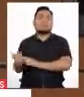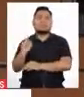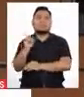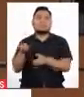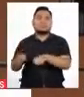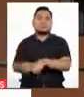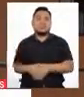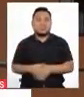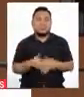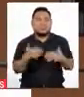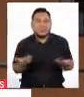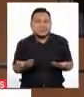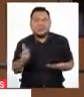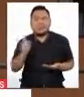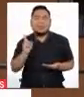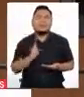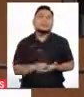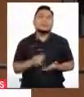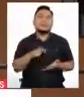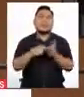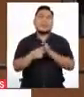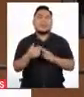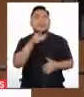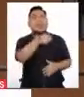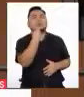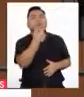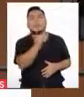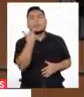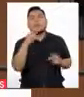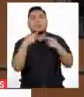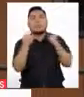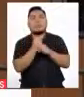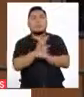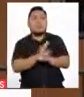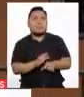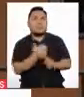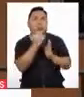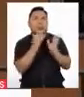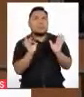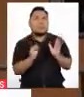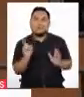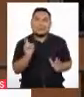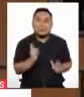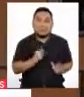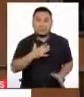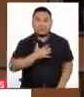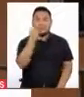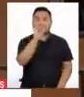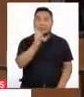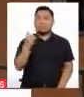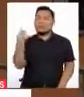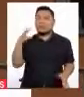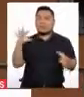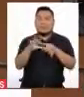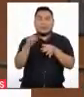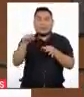no se trata quién presentó. Lo que se trata es que hay que hacerlo juntos. Este tipo de normas tan importantes para el Perú, no las